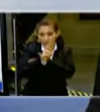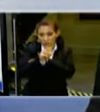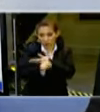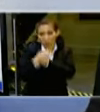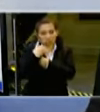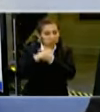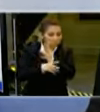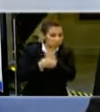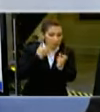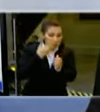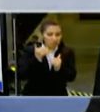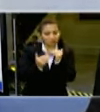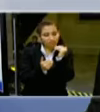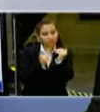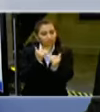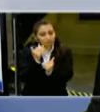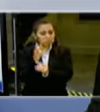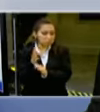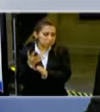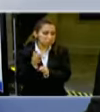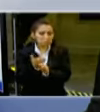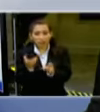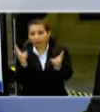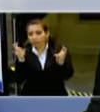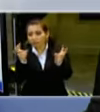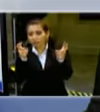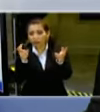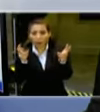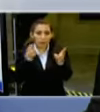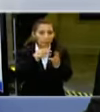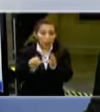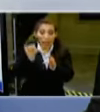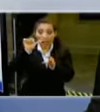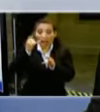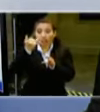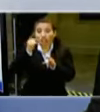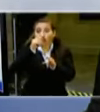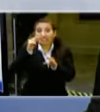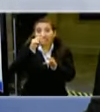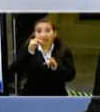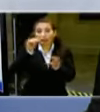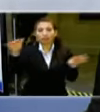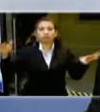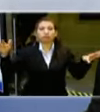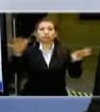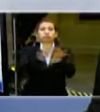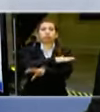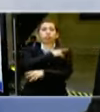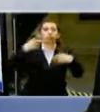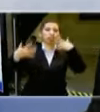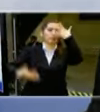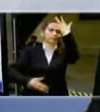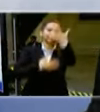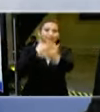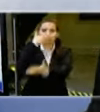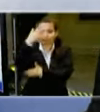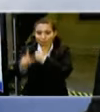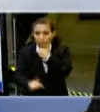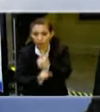o menos bien, y desde luego el episodio de Ayotzinapa cambia completamente el